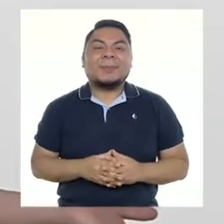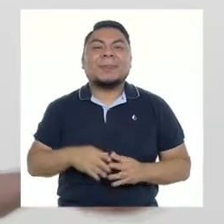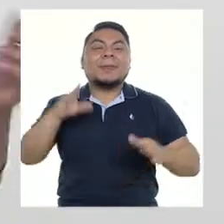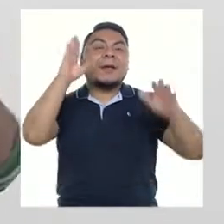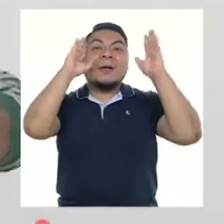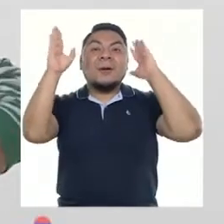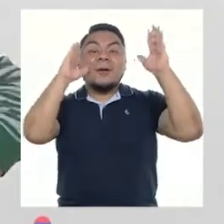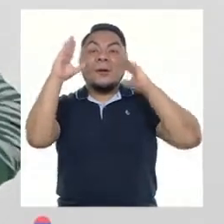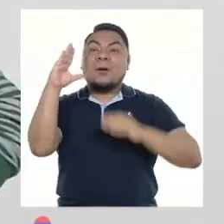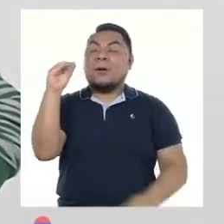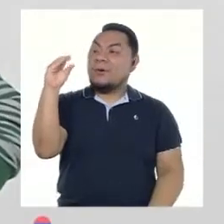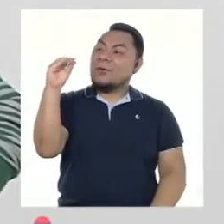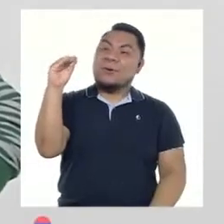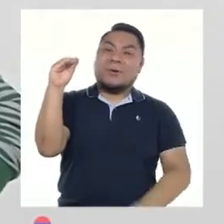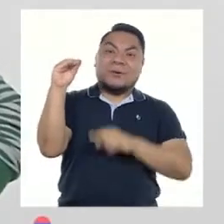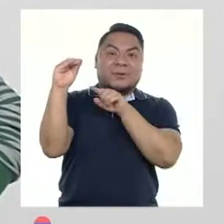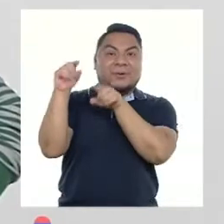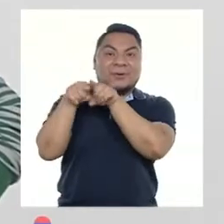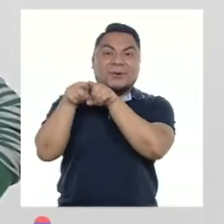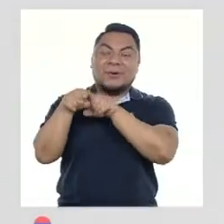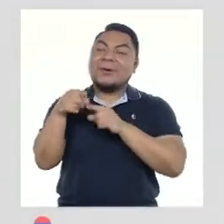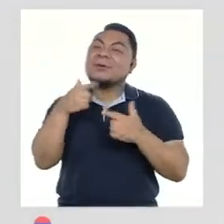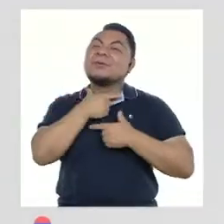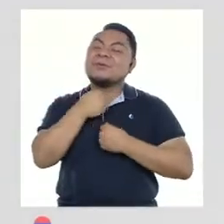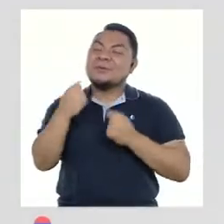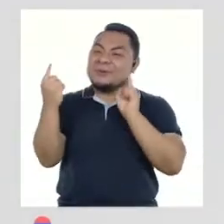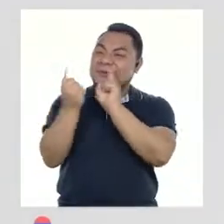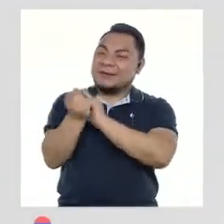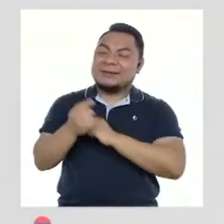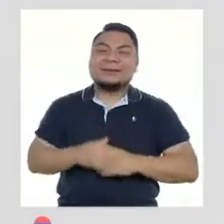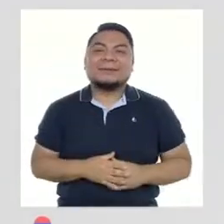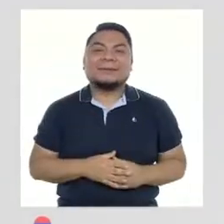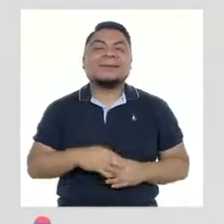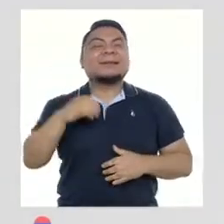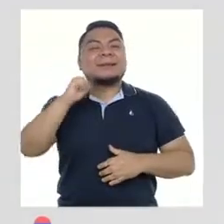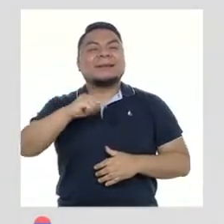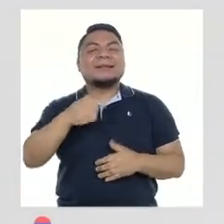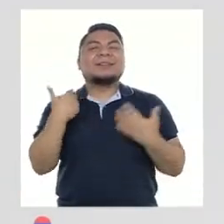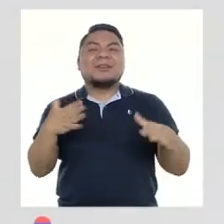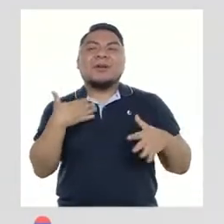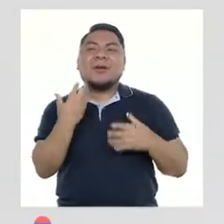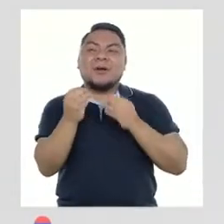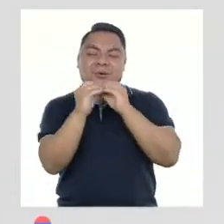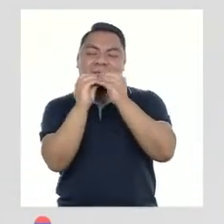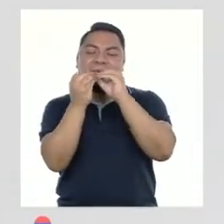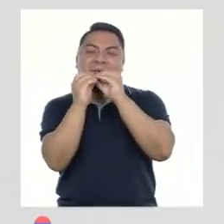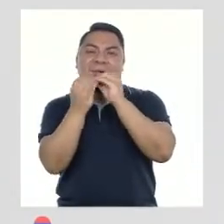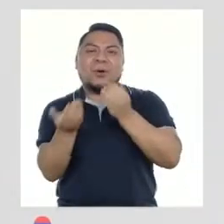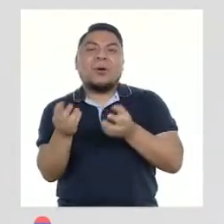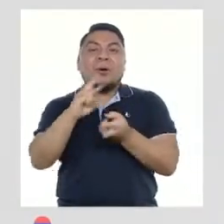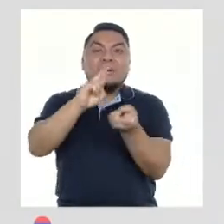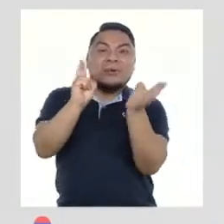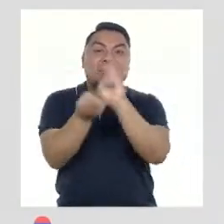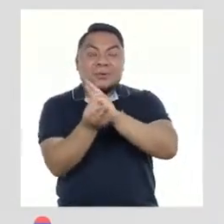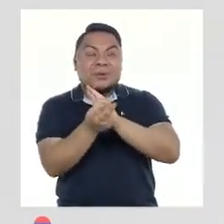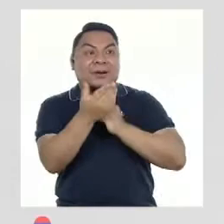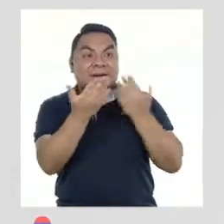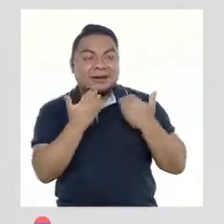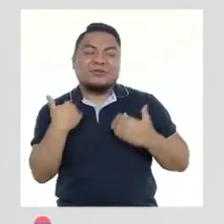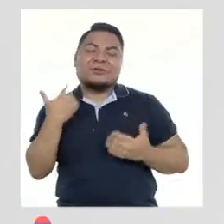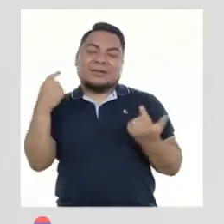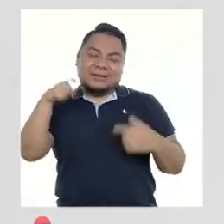¡Hola, Calcetín! ¡Qué gusto verte! Siendo un objeto hecho con materiales de reuso, tenía que hacer acto